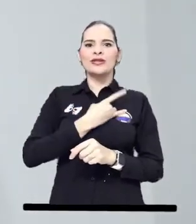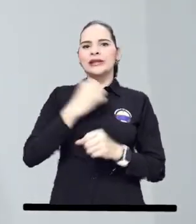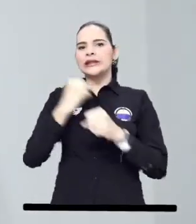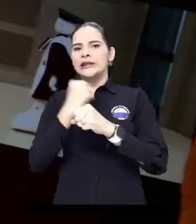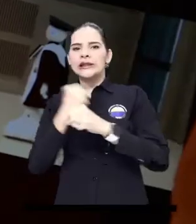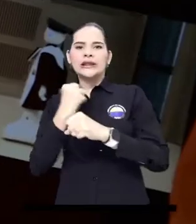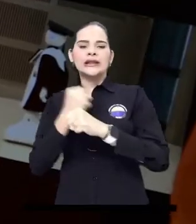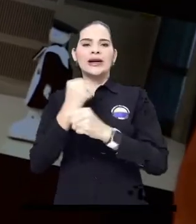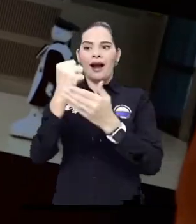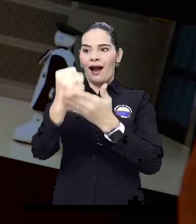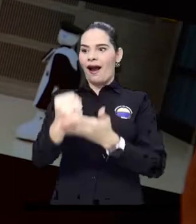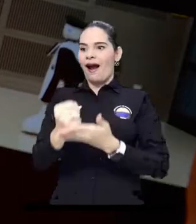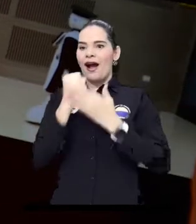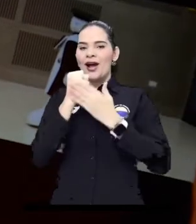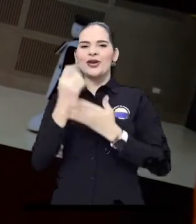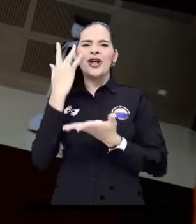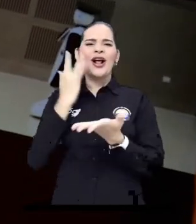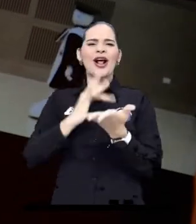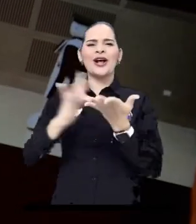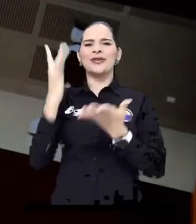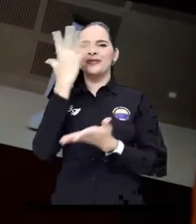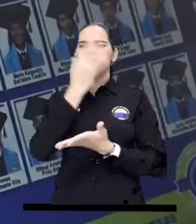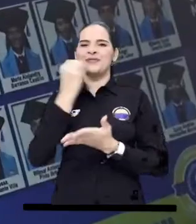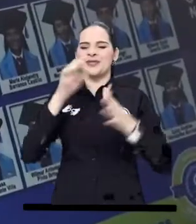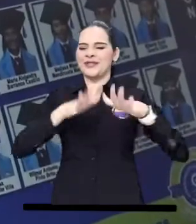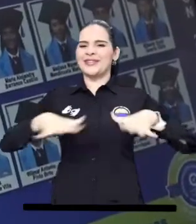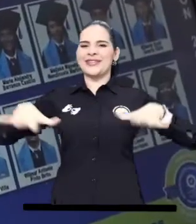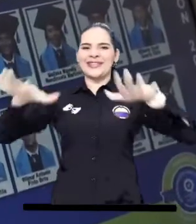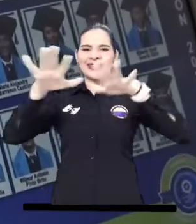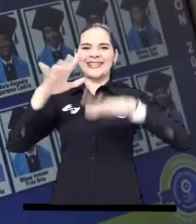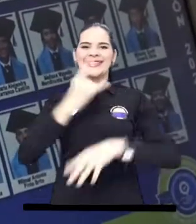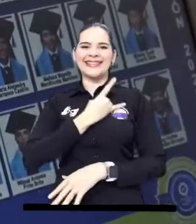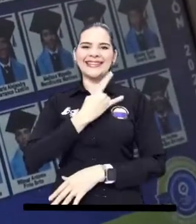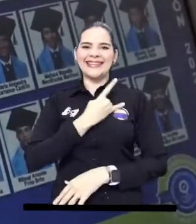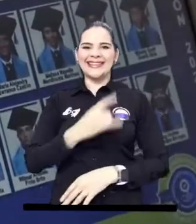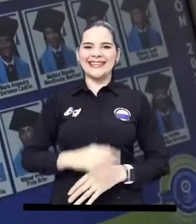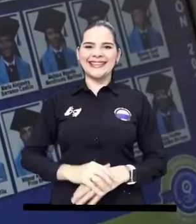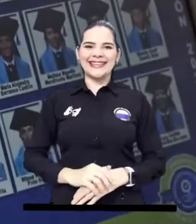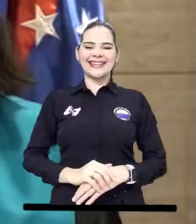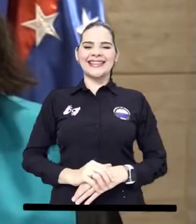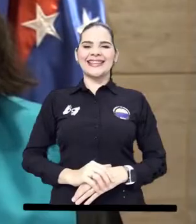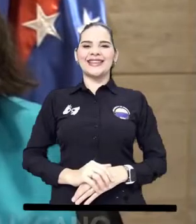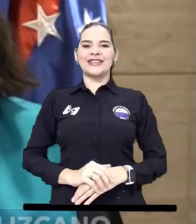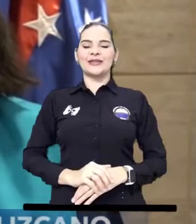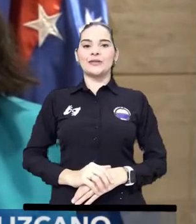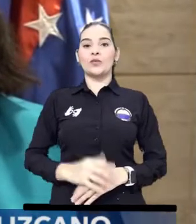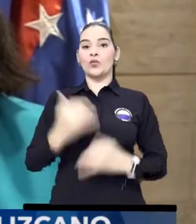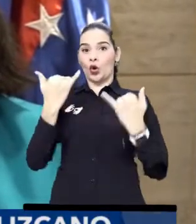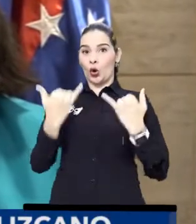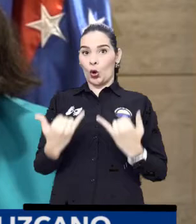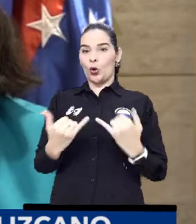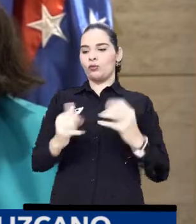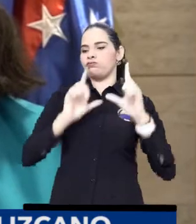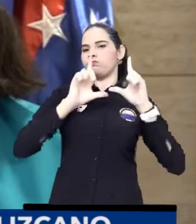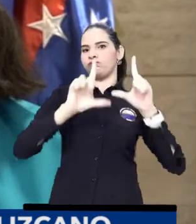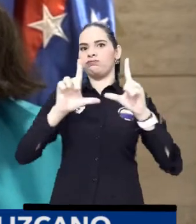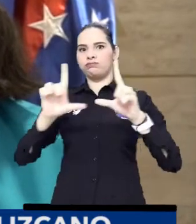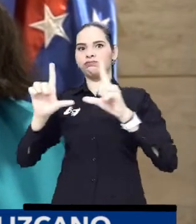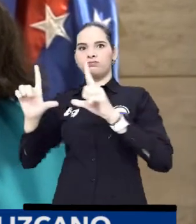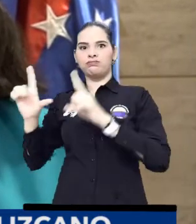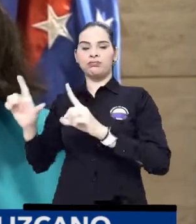importante de hacer hermoso nuestro campus universitario. Entregar a través de estas ceremonias